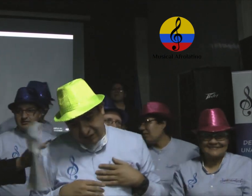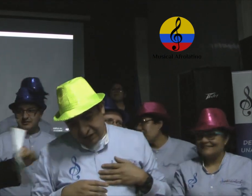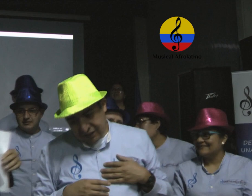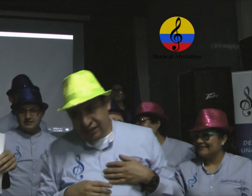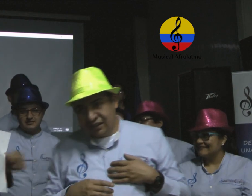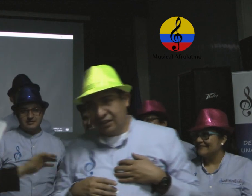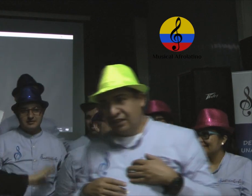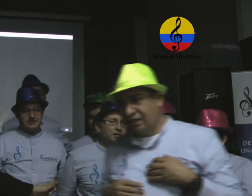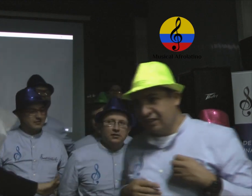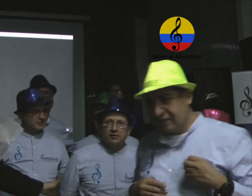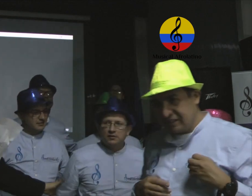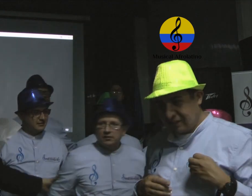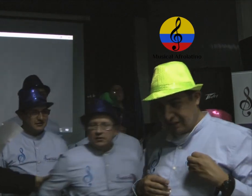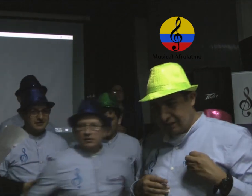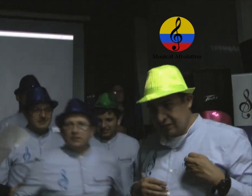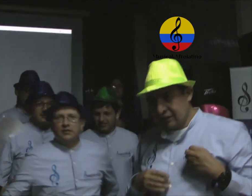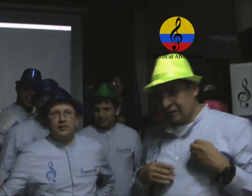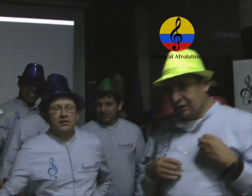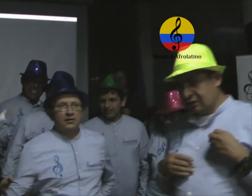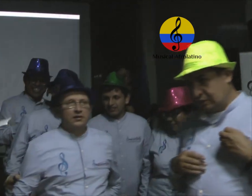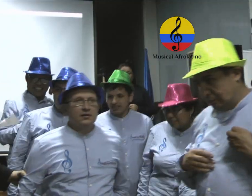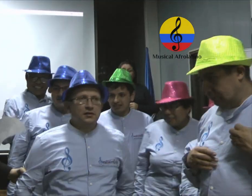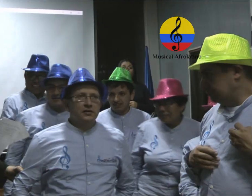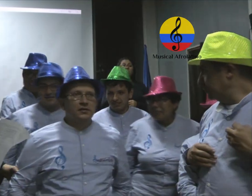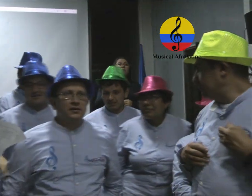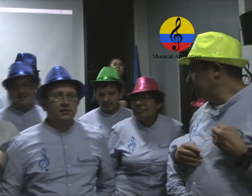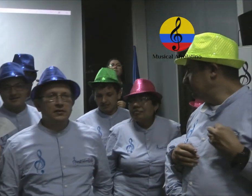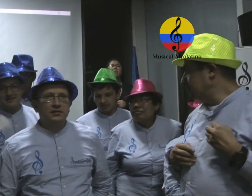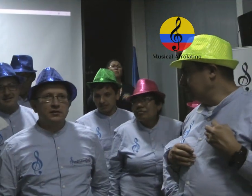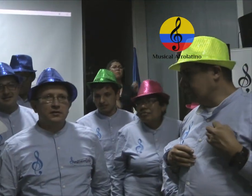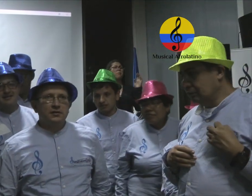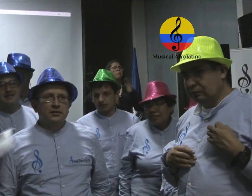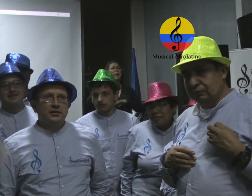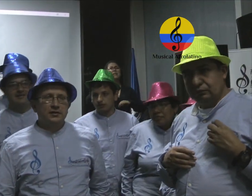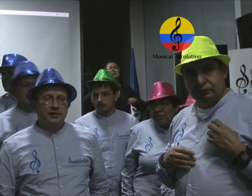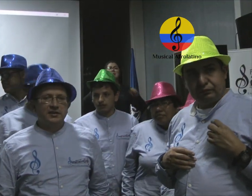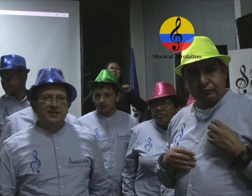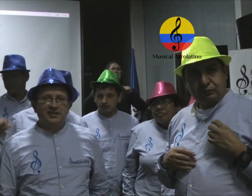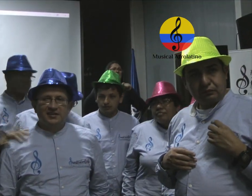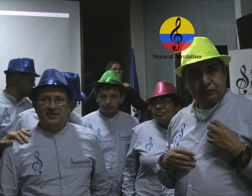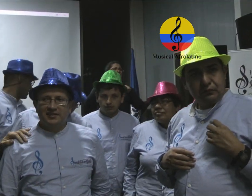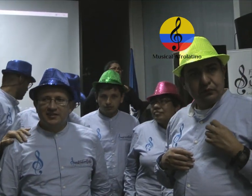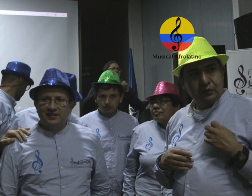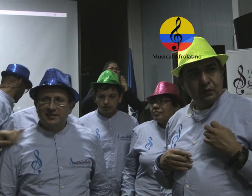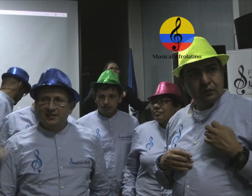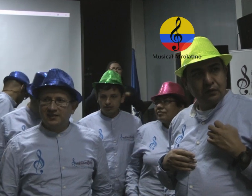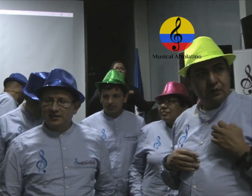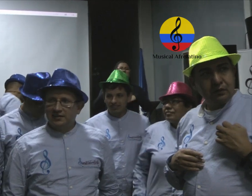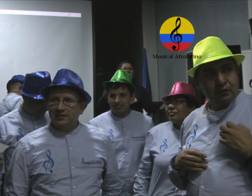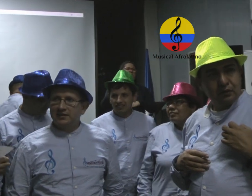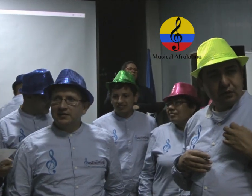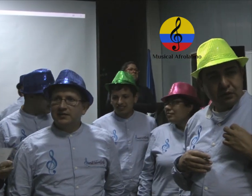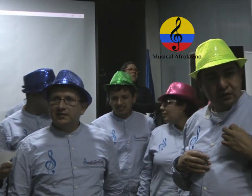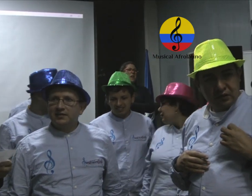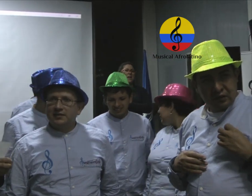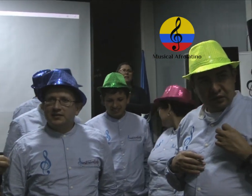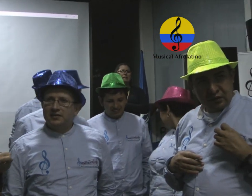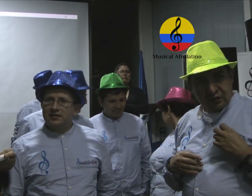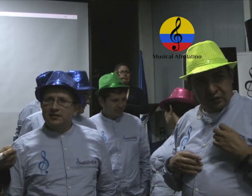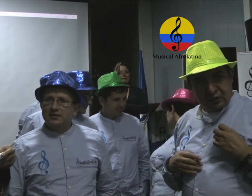Bueno, este caballero es, yo diría que es como el más salsero de todos, ¿a qué? Yo lo molesto, él sabe bastante, más